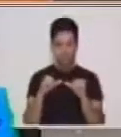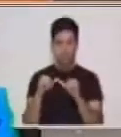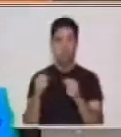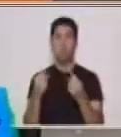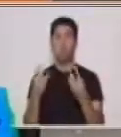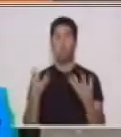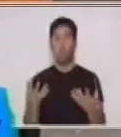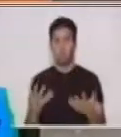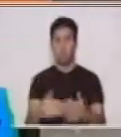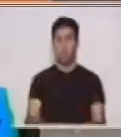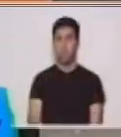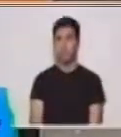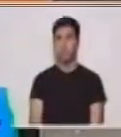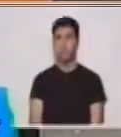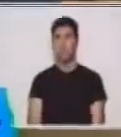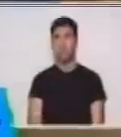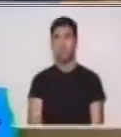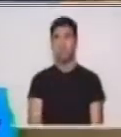rectángulos.